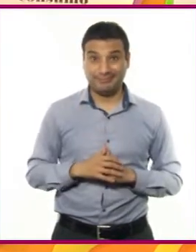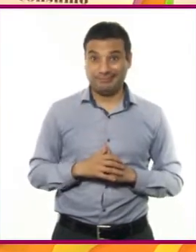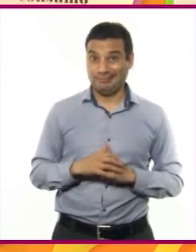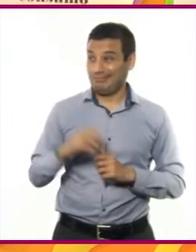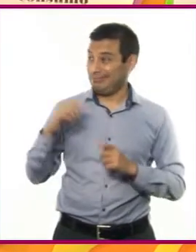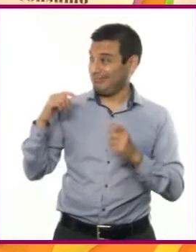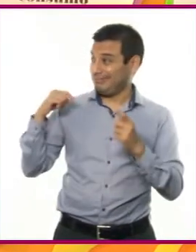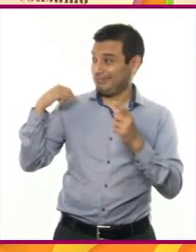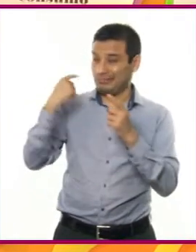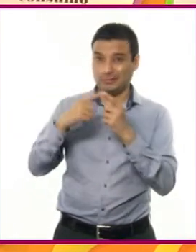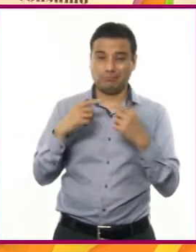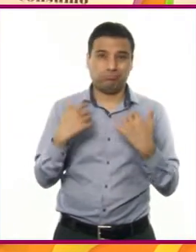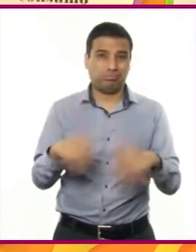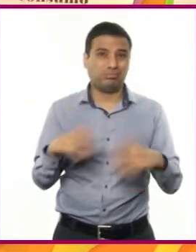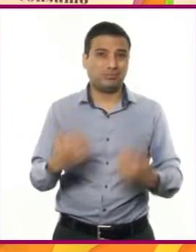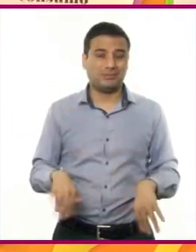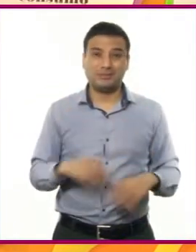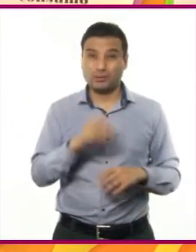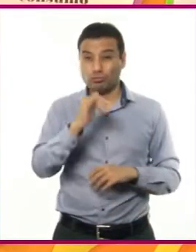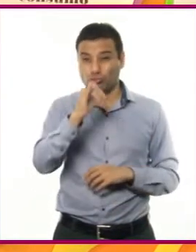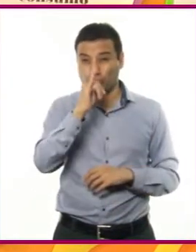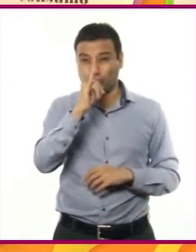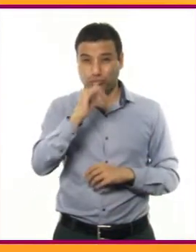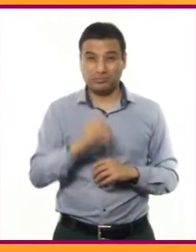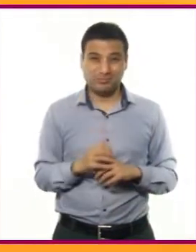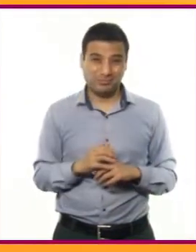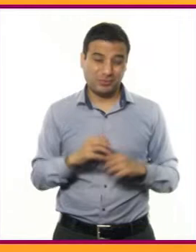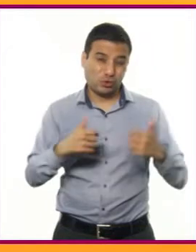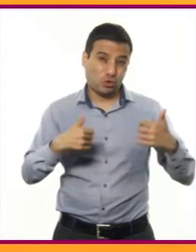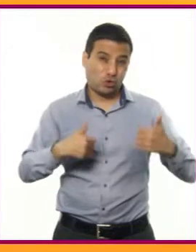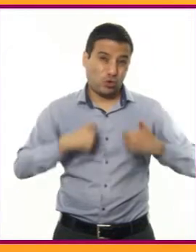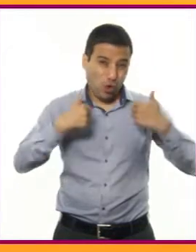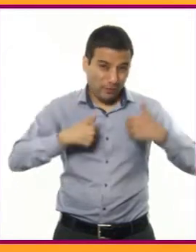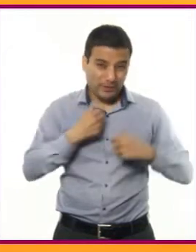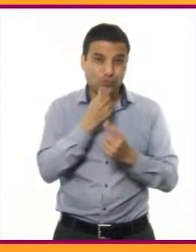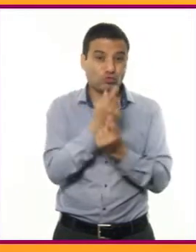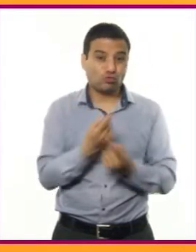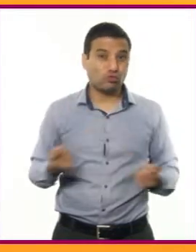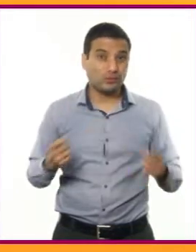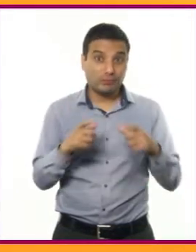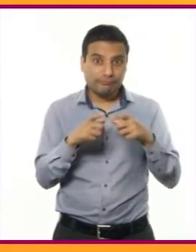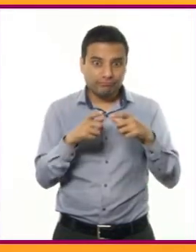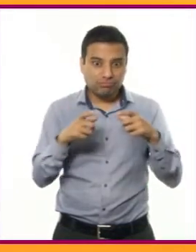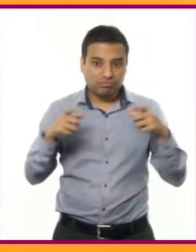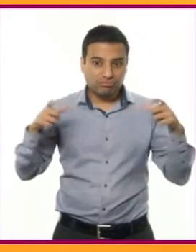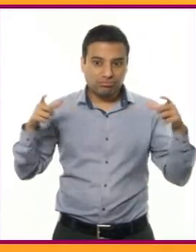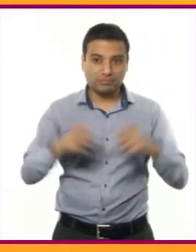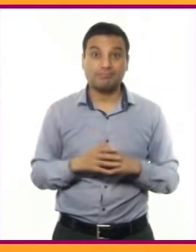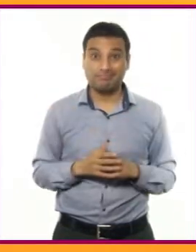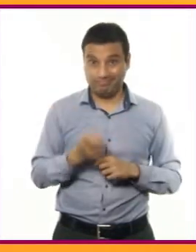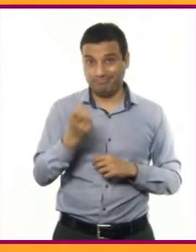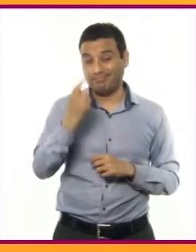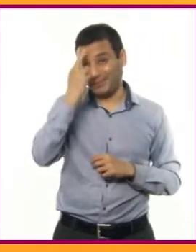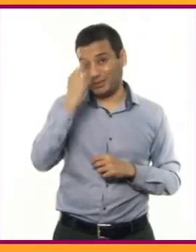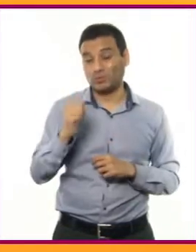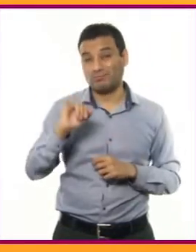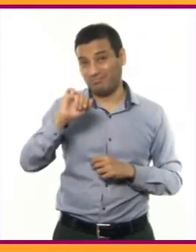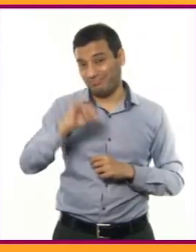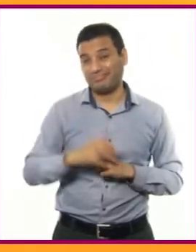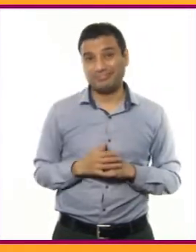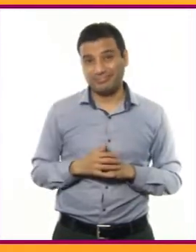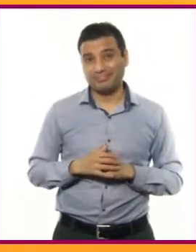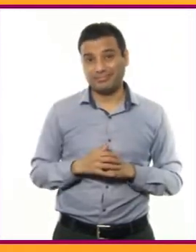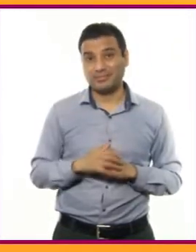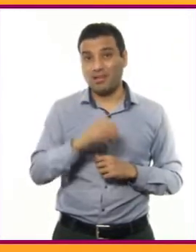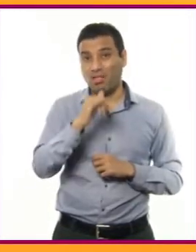el consumo de esta sustancia en menores de edad. Efectivamente, lo que dice es muy cierto. El